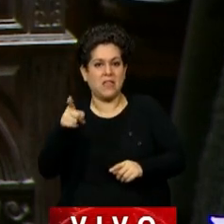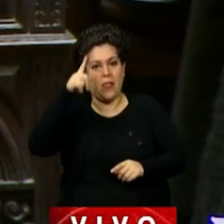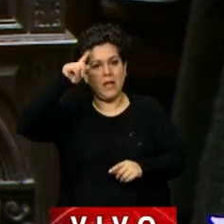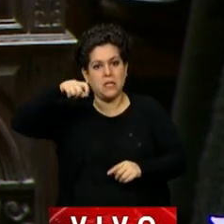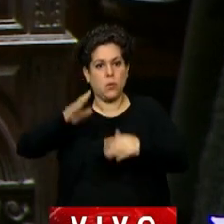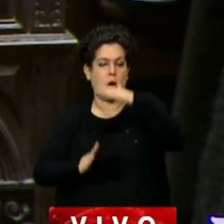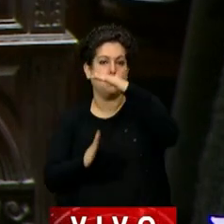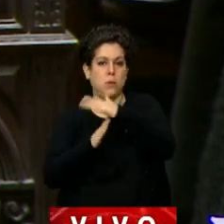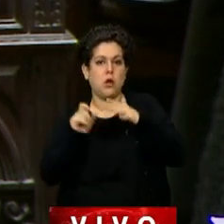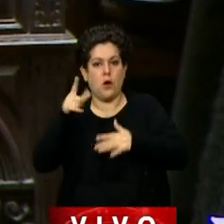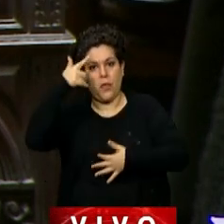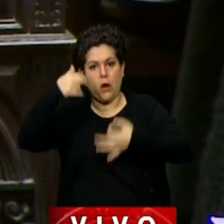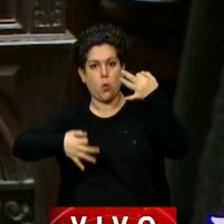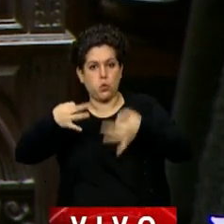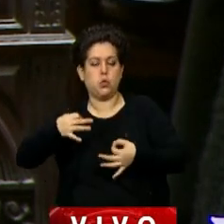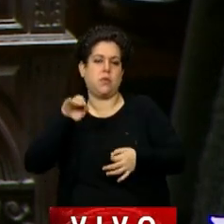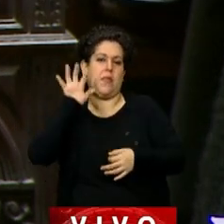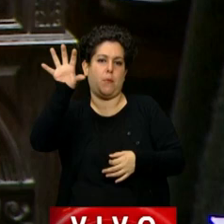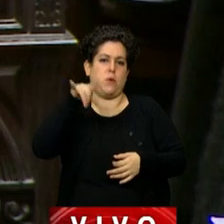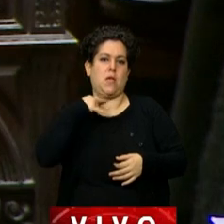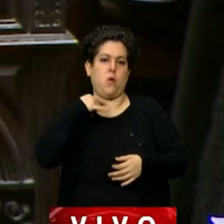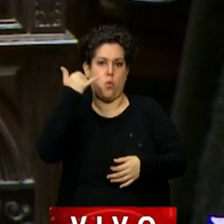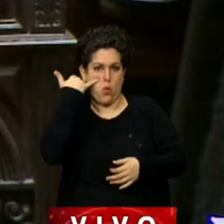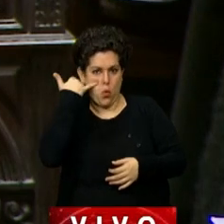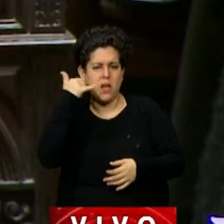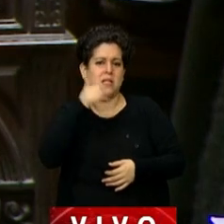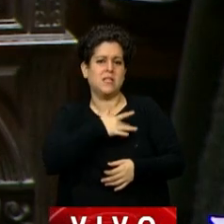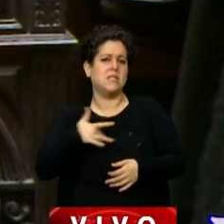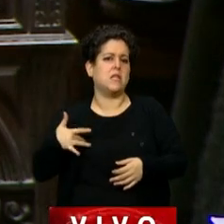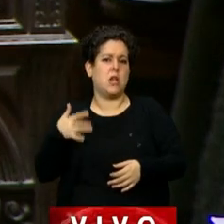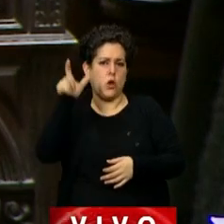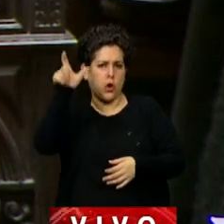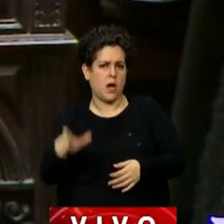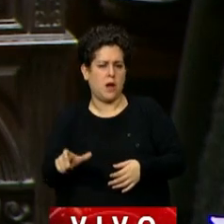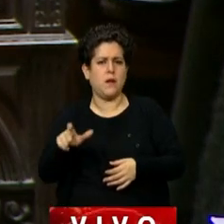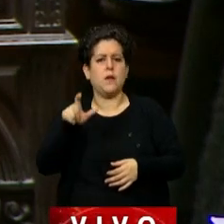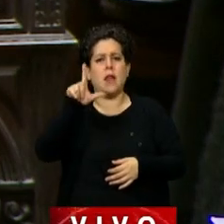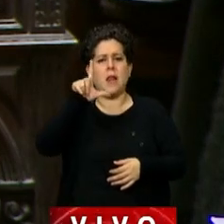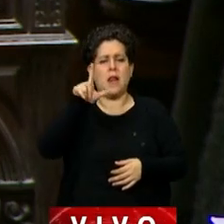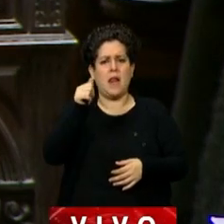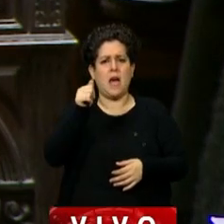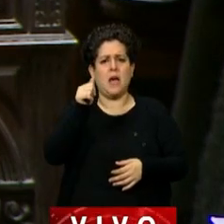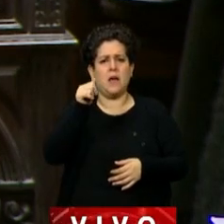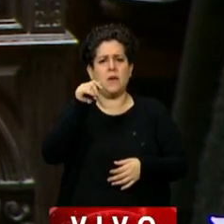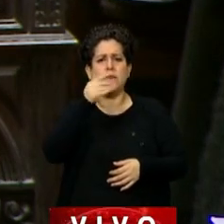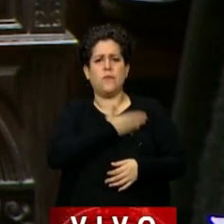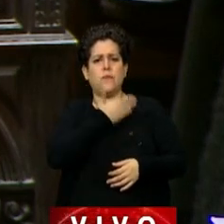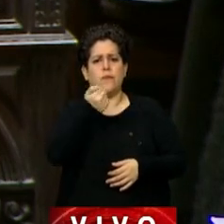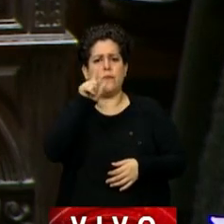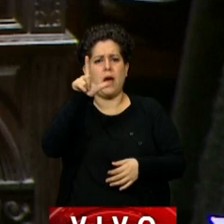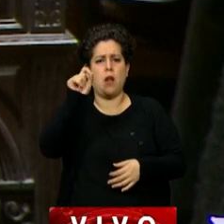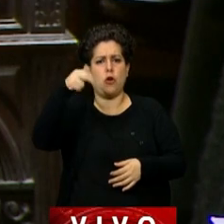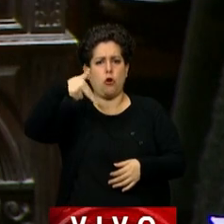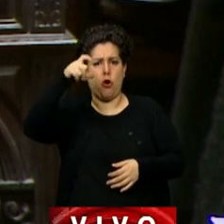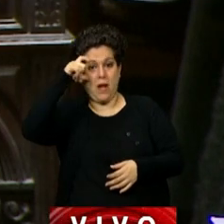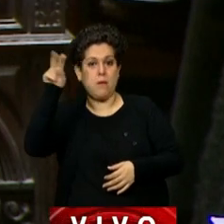Tribunal Superior de Justicia de Jujuy, la señora Clara Lange de Falcone. ¿Qué dijo la presidenta del Tribunal